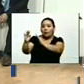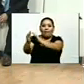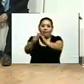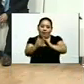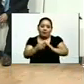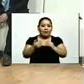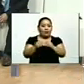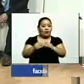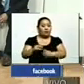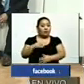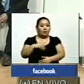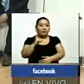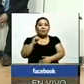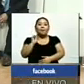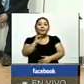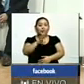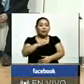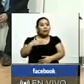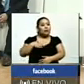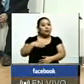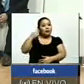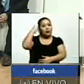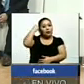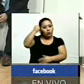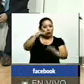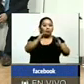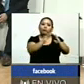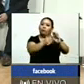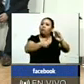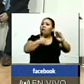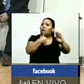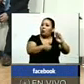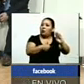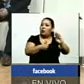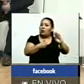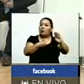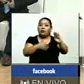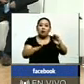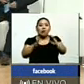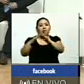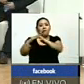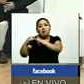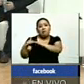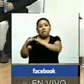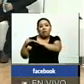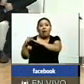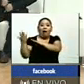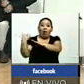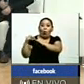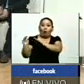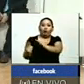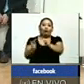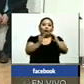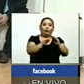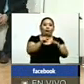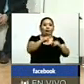vecinos. Así es, y lo más importante que tienen una vivienda digna y han salido también de la precariedad, como estaba mencionando también Luis Alberto López